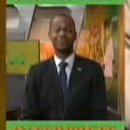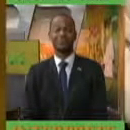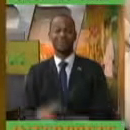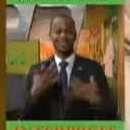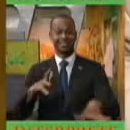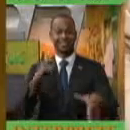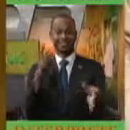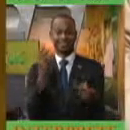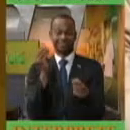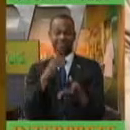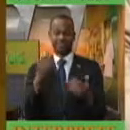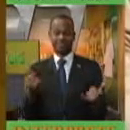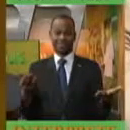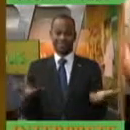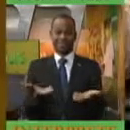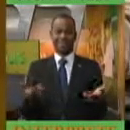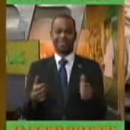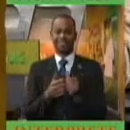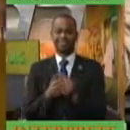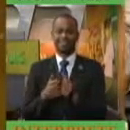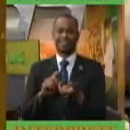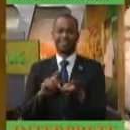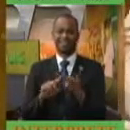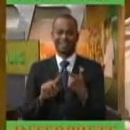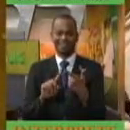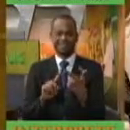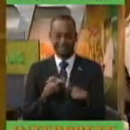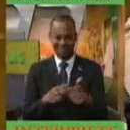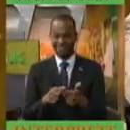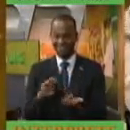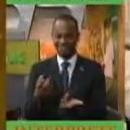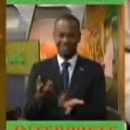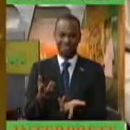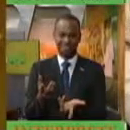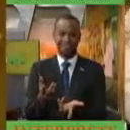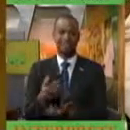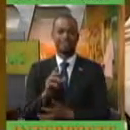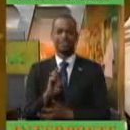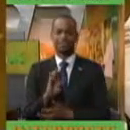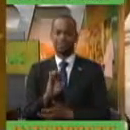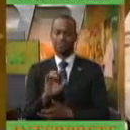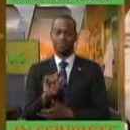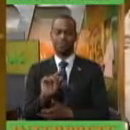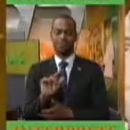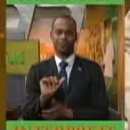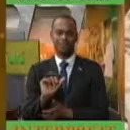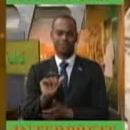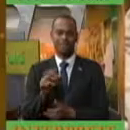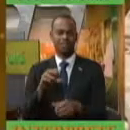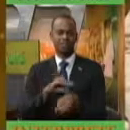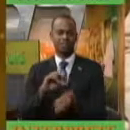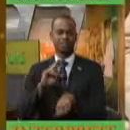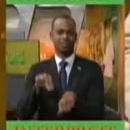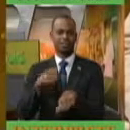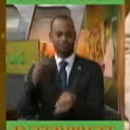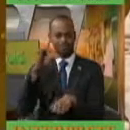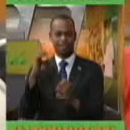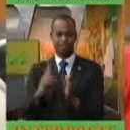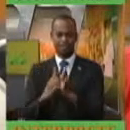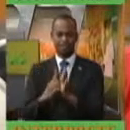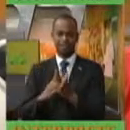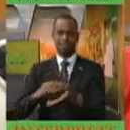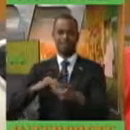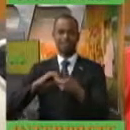Como les dije, aquí tenemos a los compañeros y a la compañera Berta del Consejo Nacional para la Discapacidad,